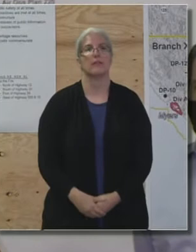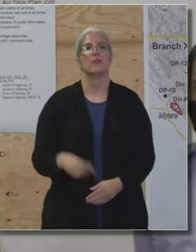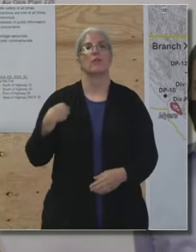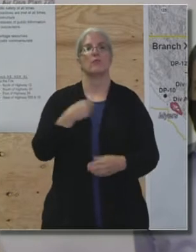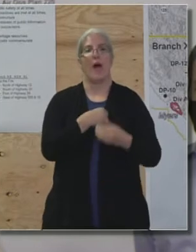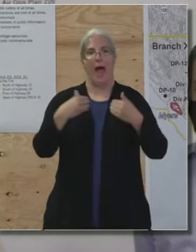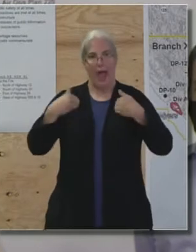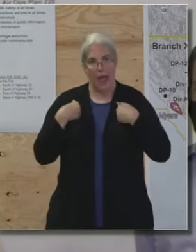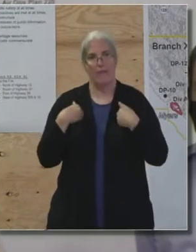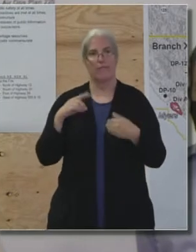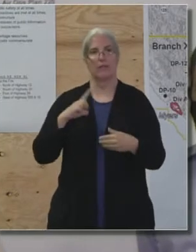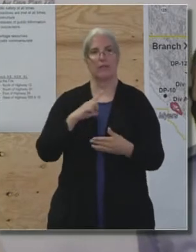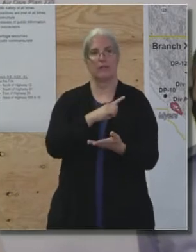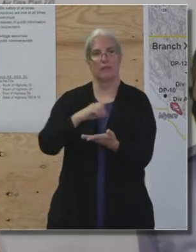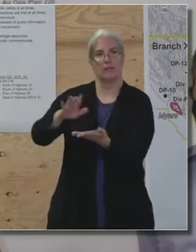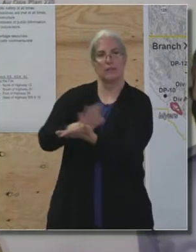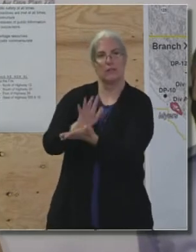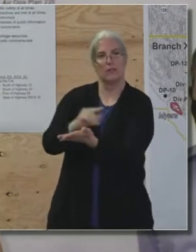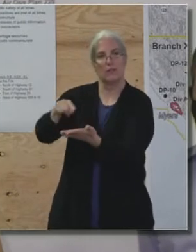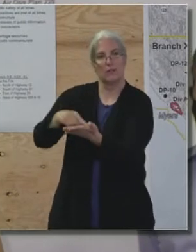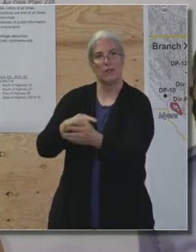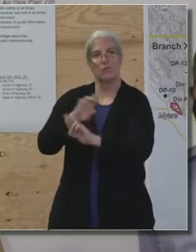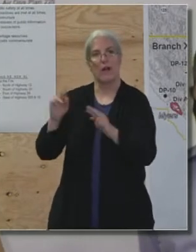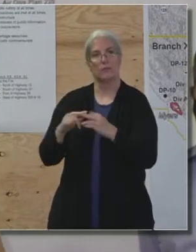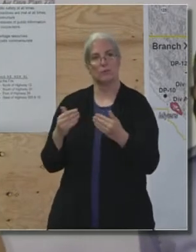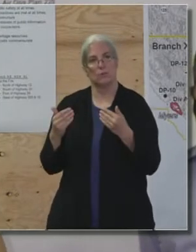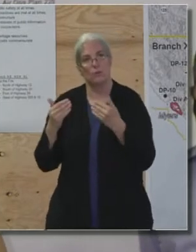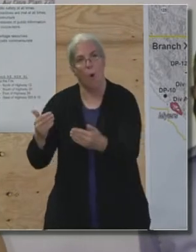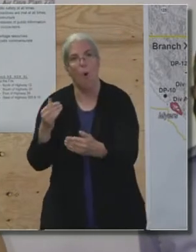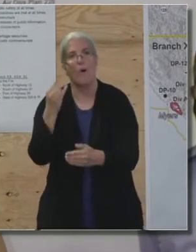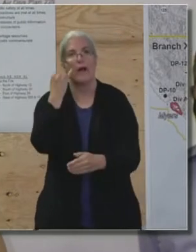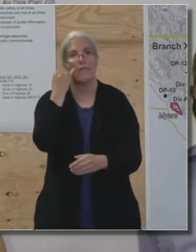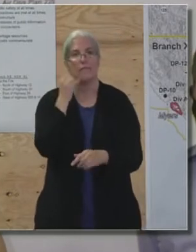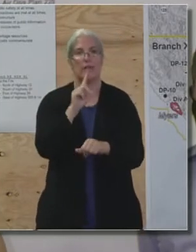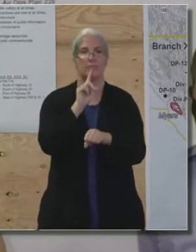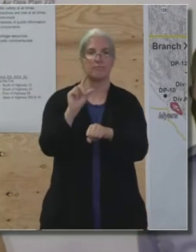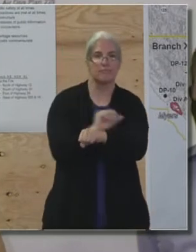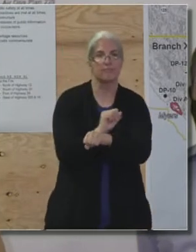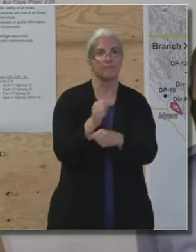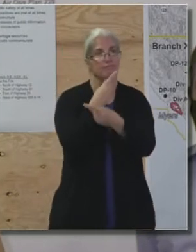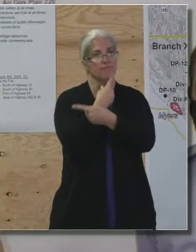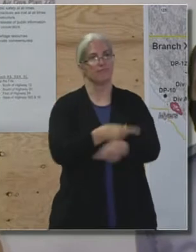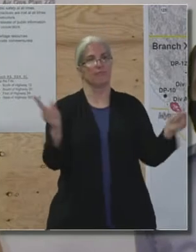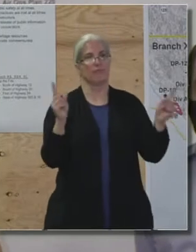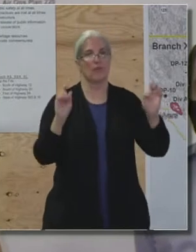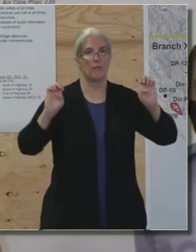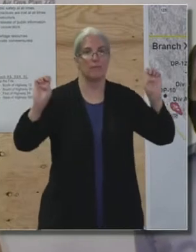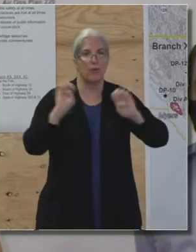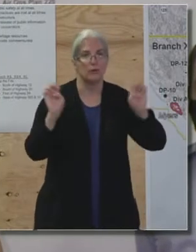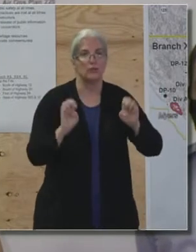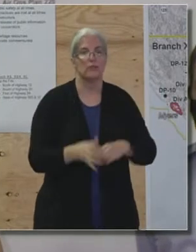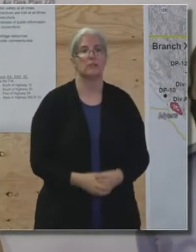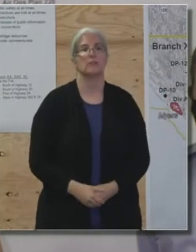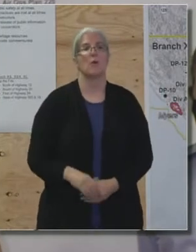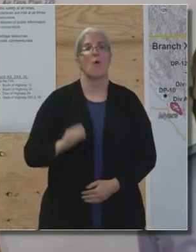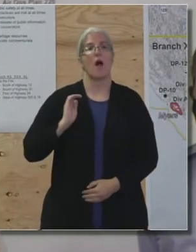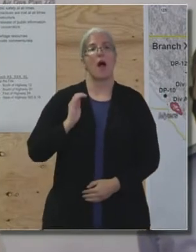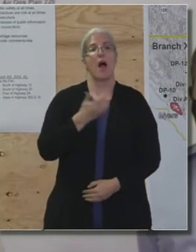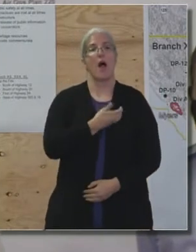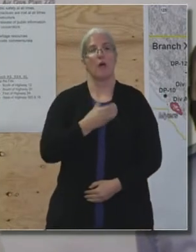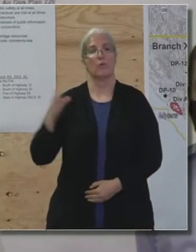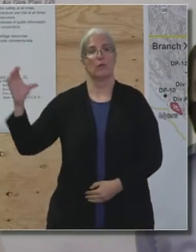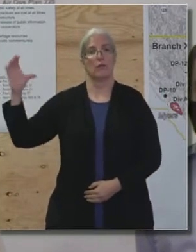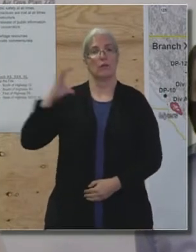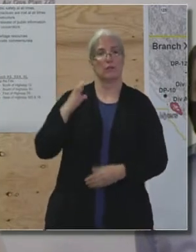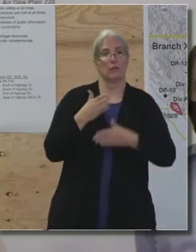retirada si se declara desastre nacional para que el costo baje de 25 a 10 por